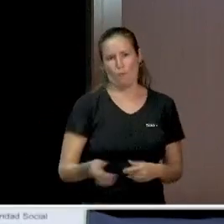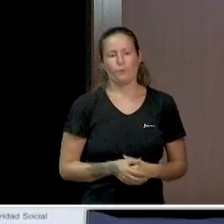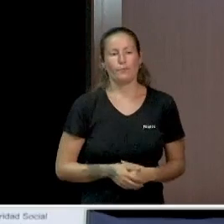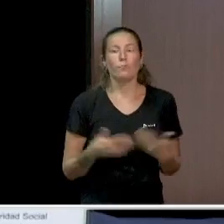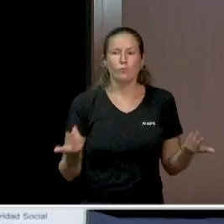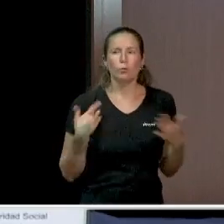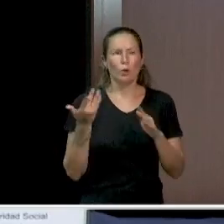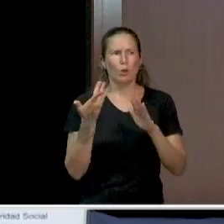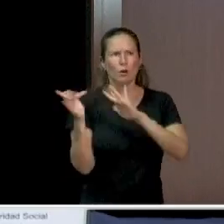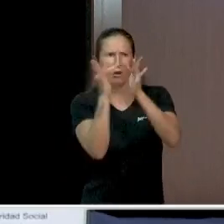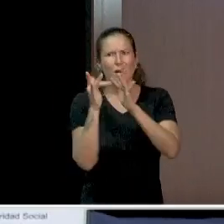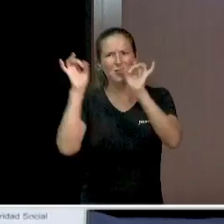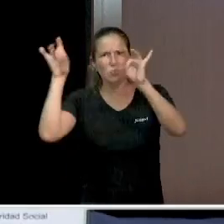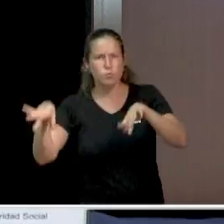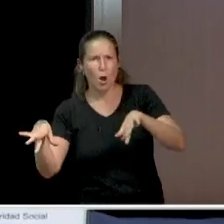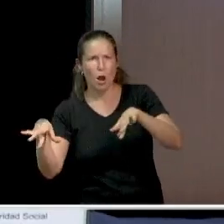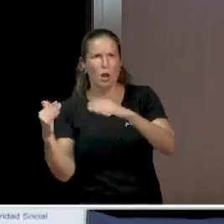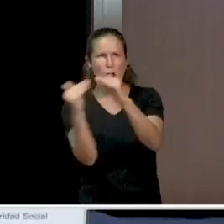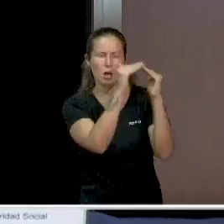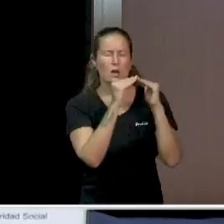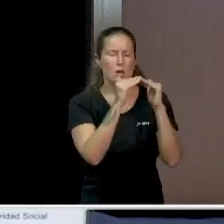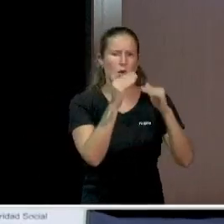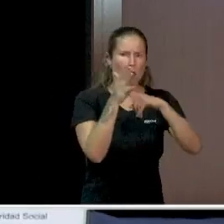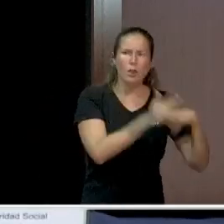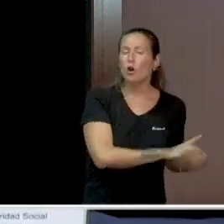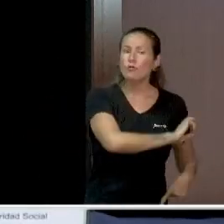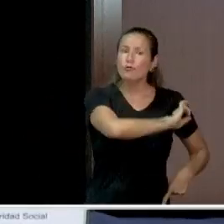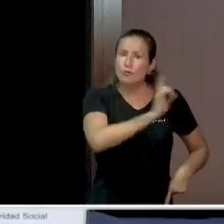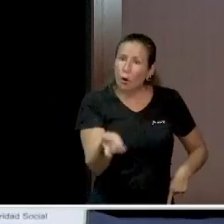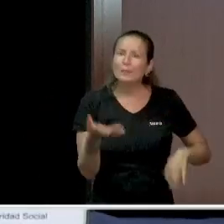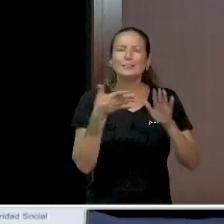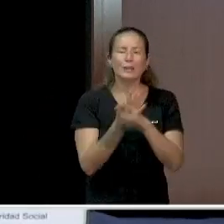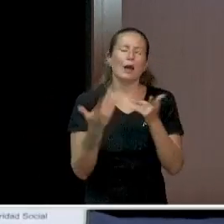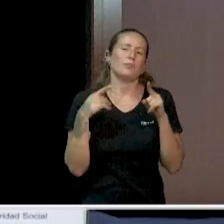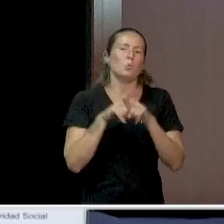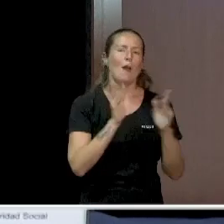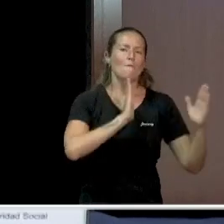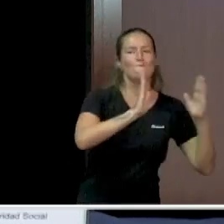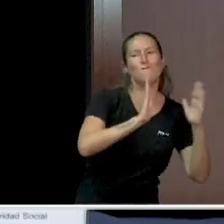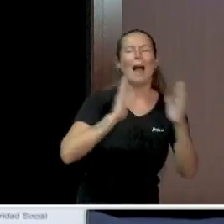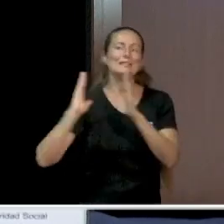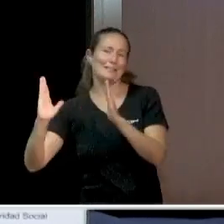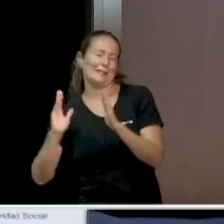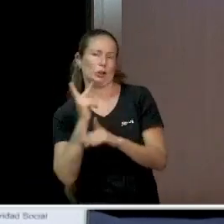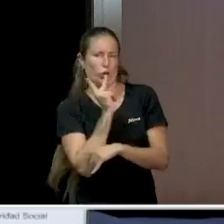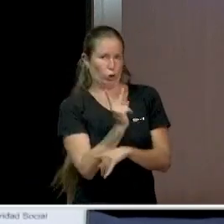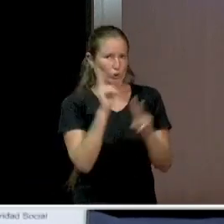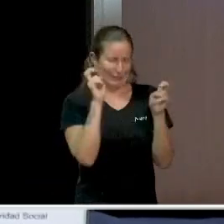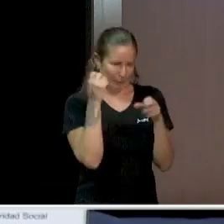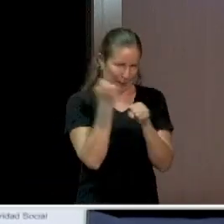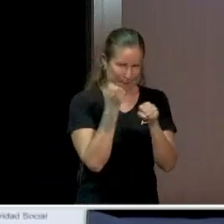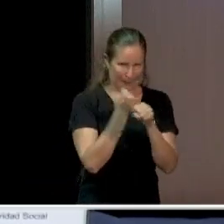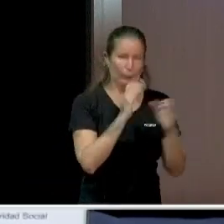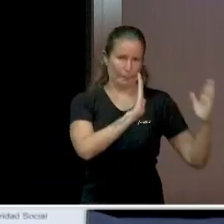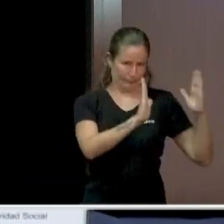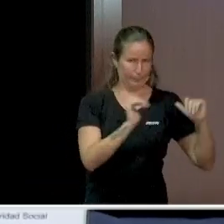Igualdad de trato y no discriminación que se van a plantear sobre dos fases de lo relacionado con el empleo.